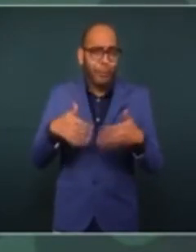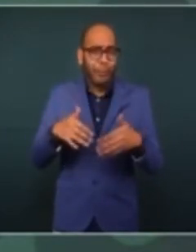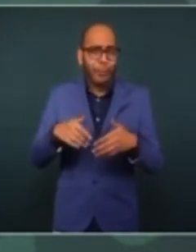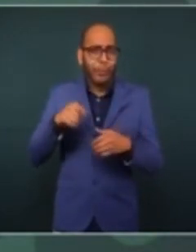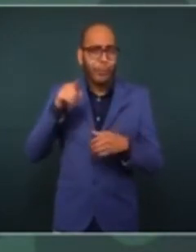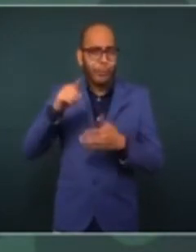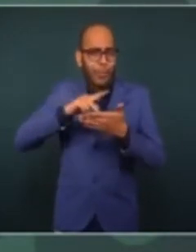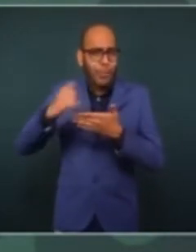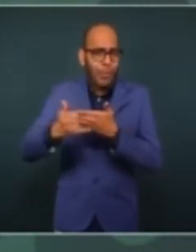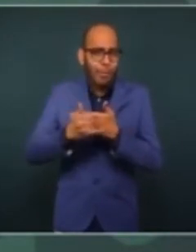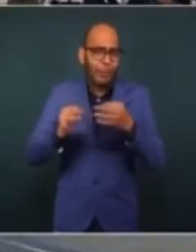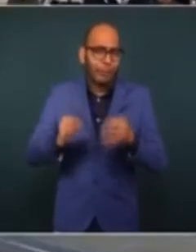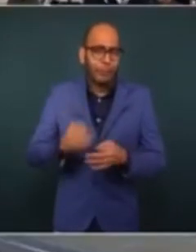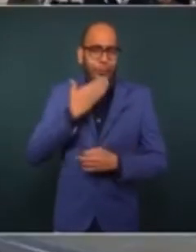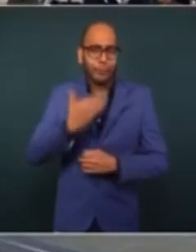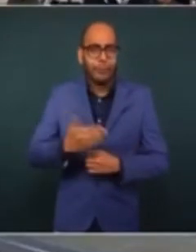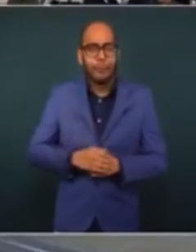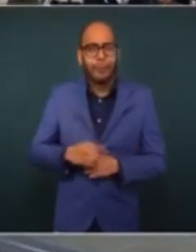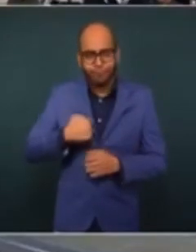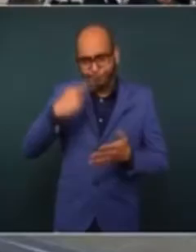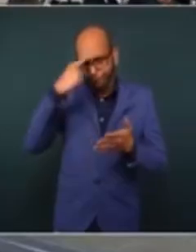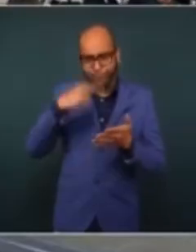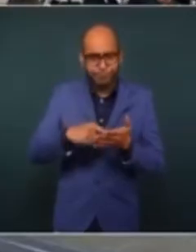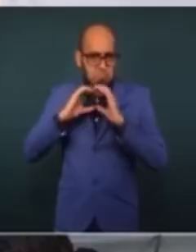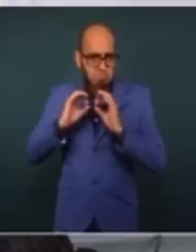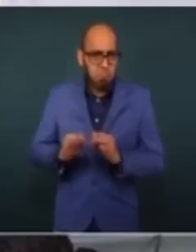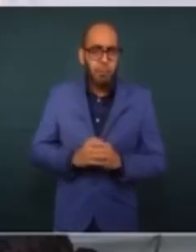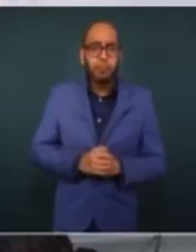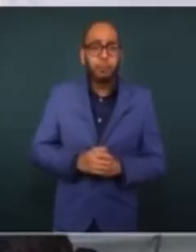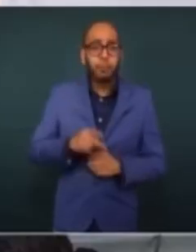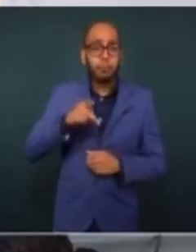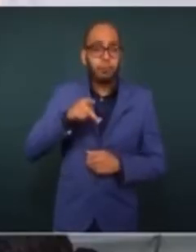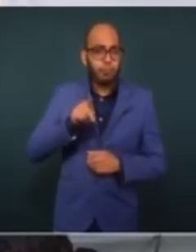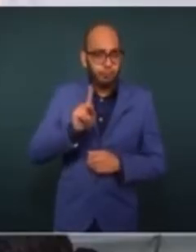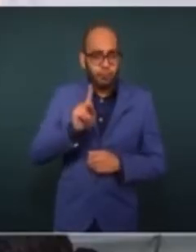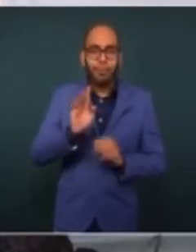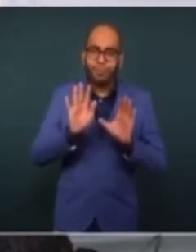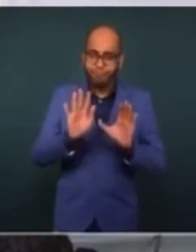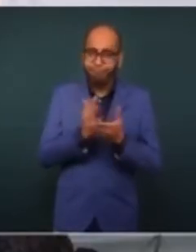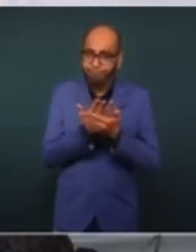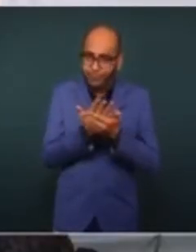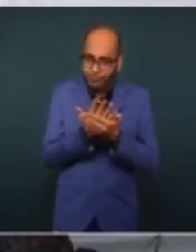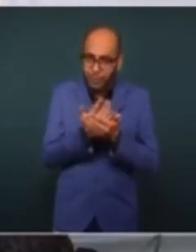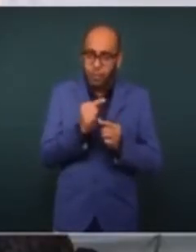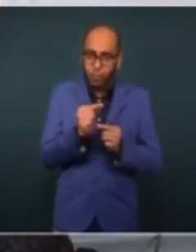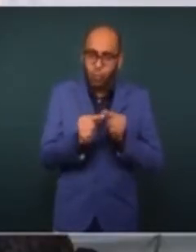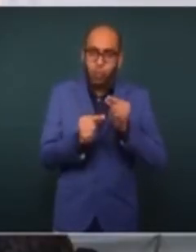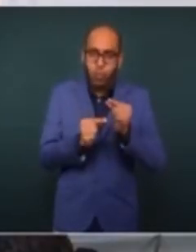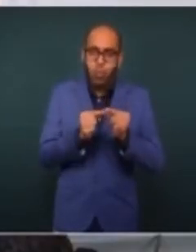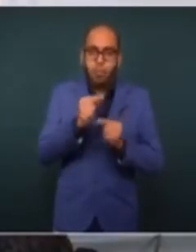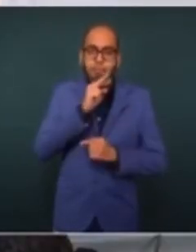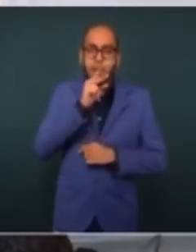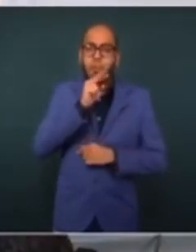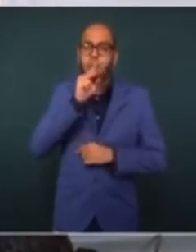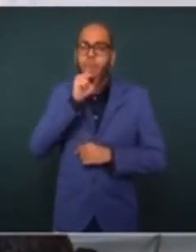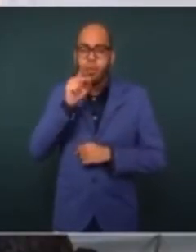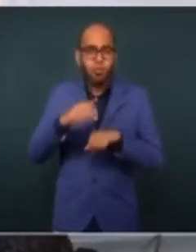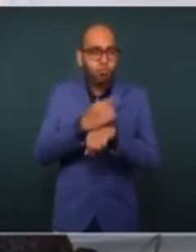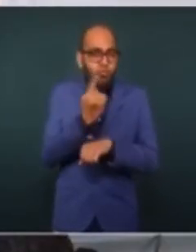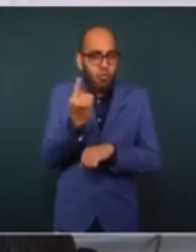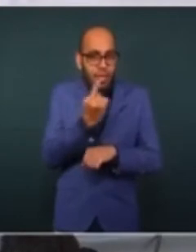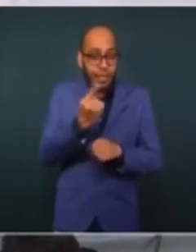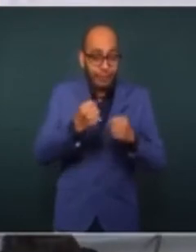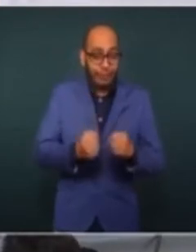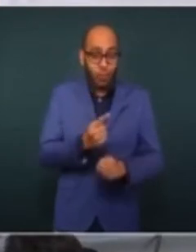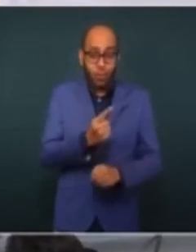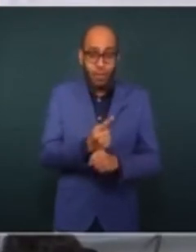lo he dicho públicamente. ¿Qué creo? Hay que cuidarla a la Guardia Nacional, pero hay que dejar que madure, porque los procesos, las tareas de seguridad son muy complejas,